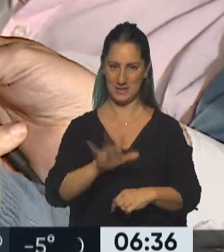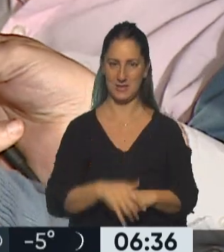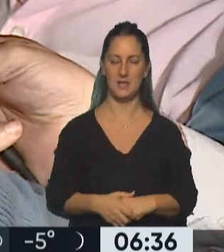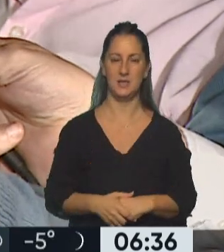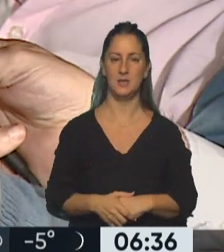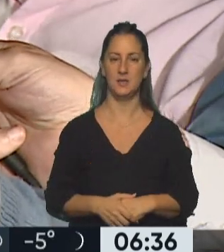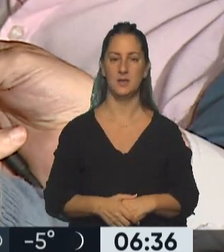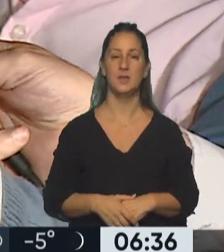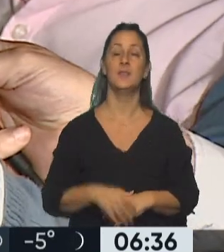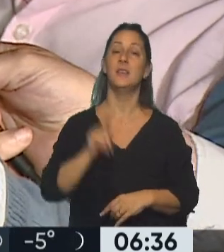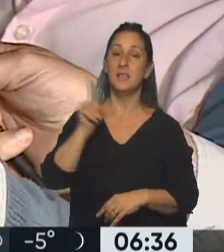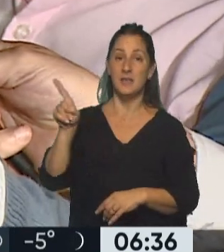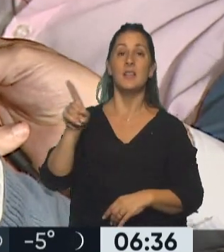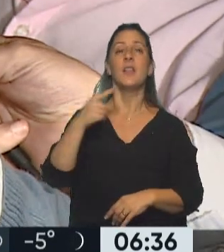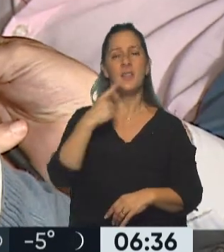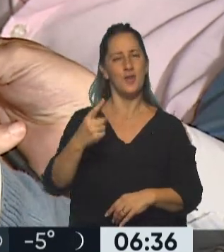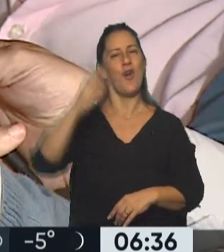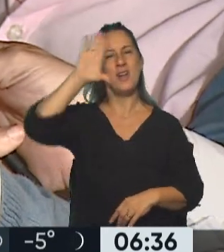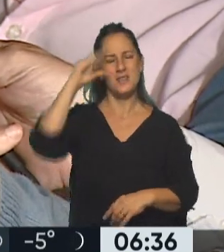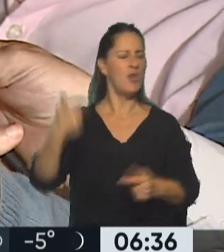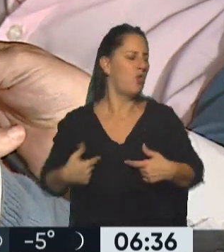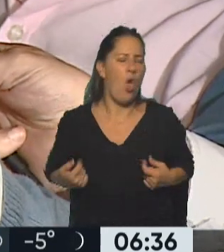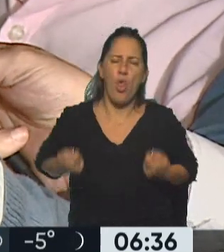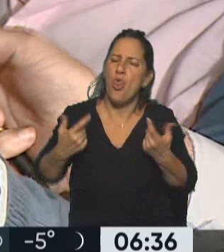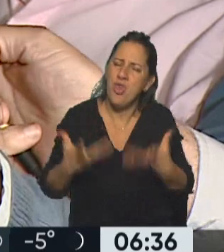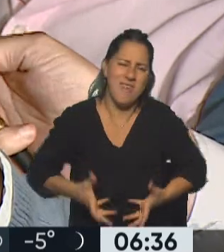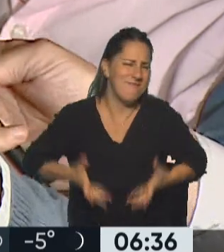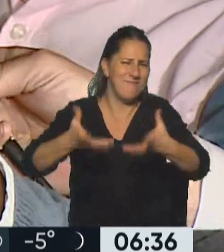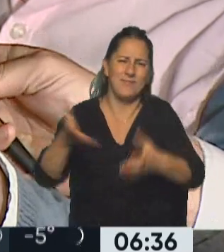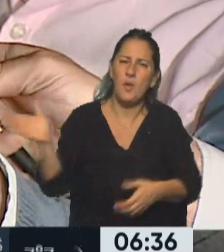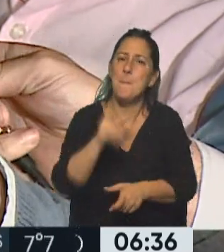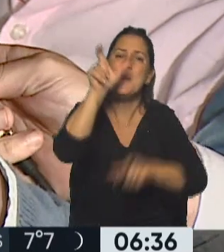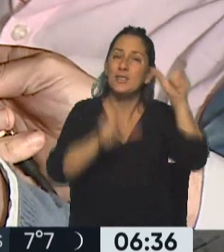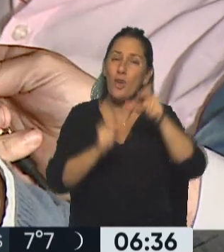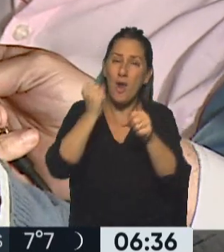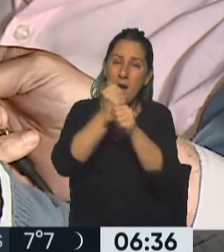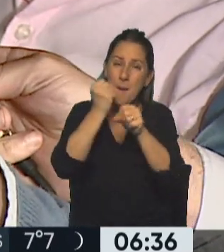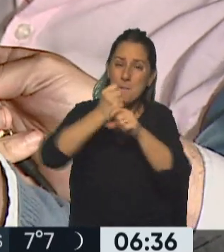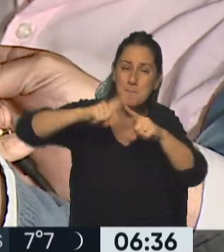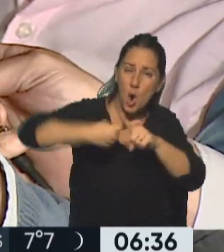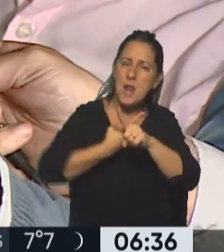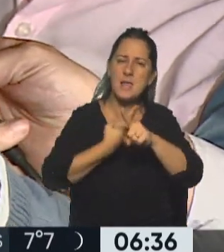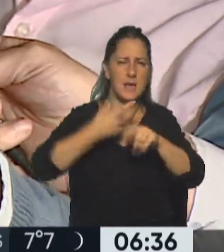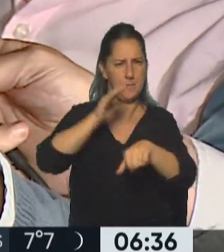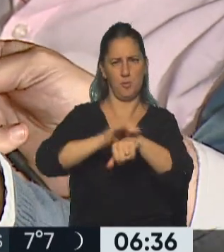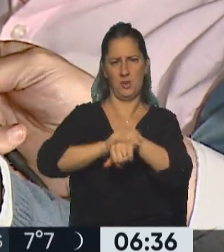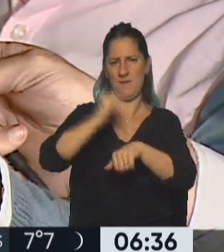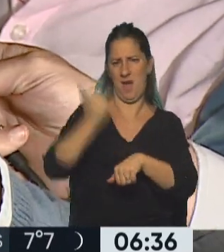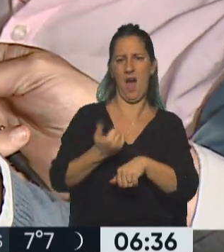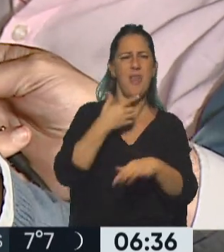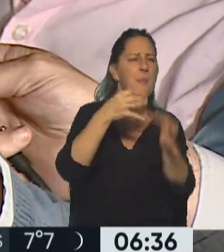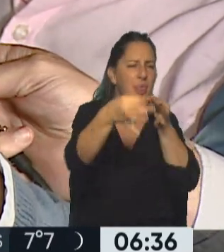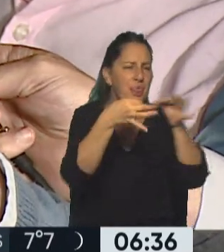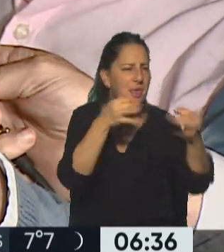Ella dijo, yo di todo de mí. En Avellaneda había dicho, todos los militantes tienen la responsabilidad de sacar el bastón de mariscal y salir a hablar, a dialogar